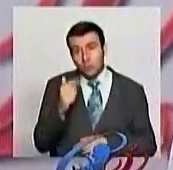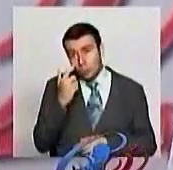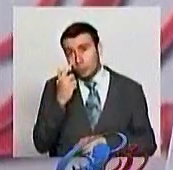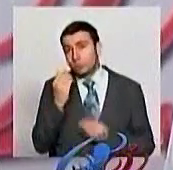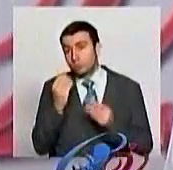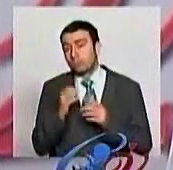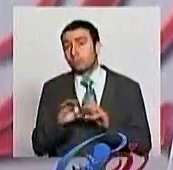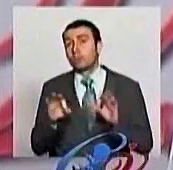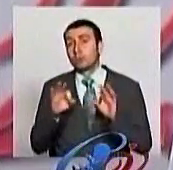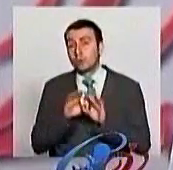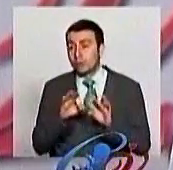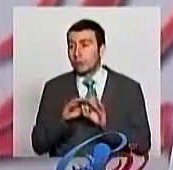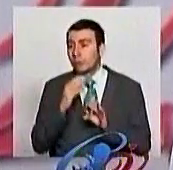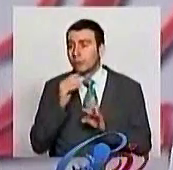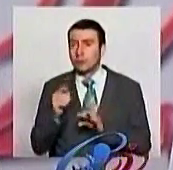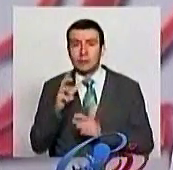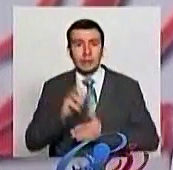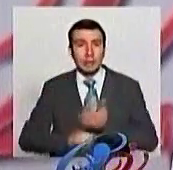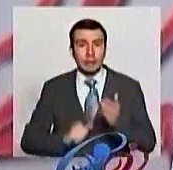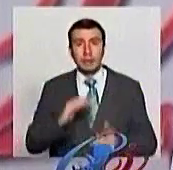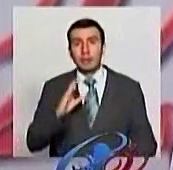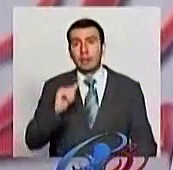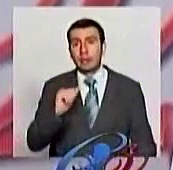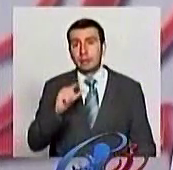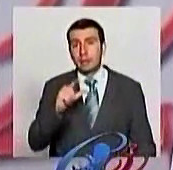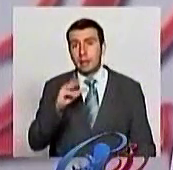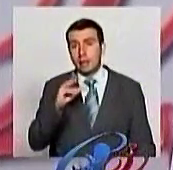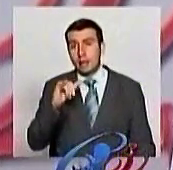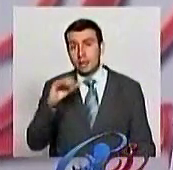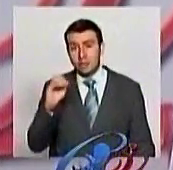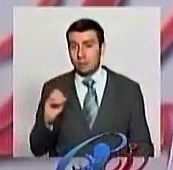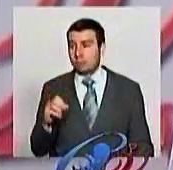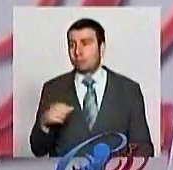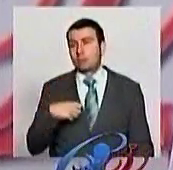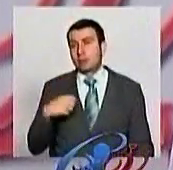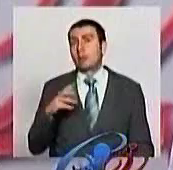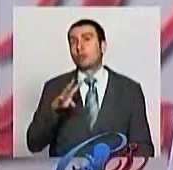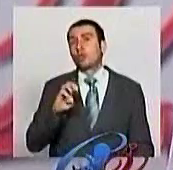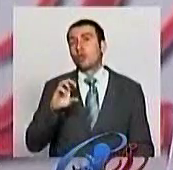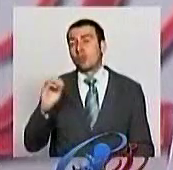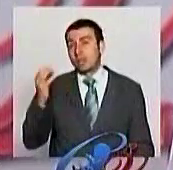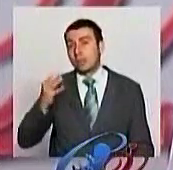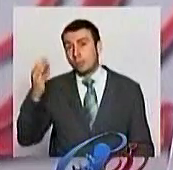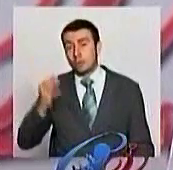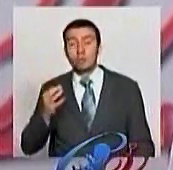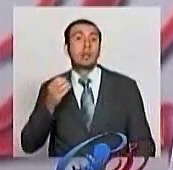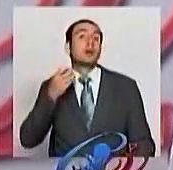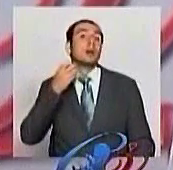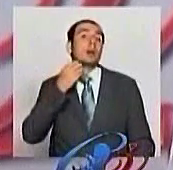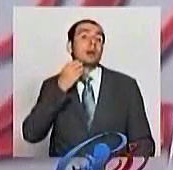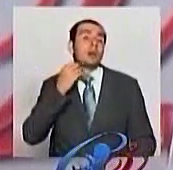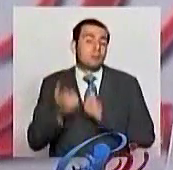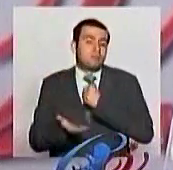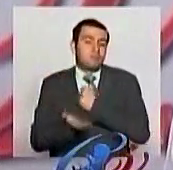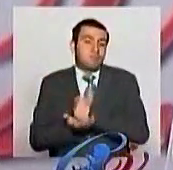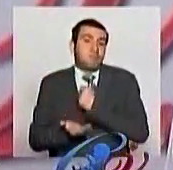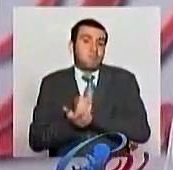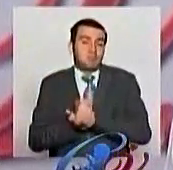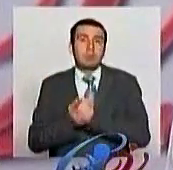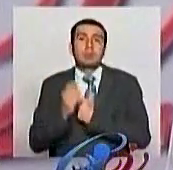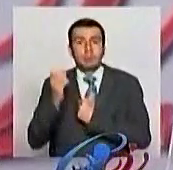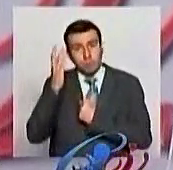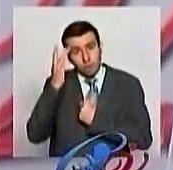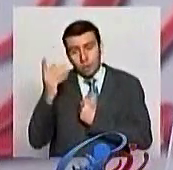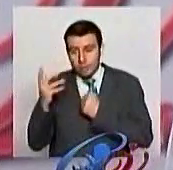por ejemplo, quitarle el calcio, porque ya tiene el 90% de esa arteria tapada y ya saben que es por depósitos